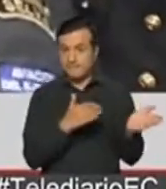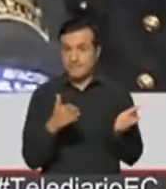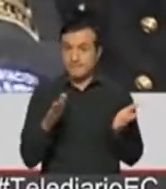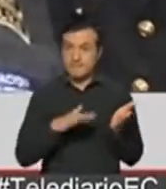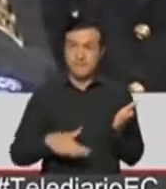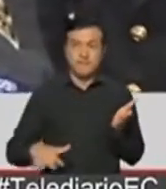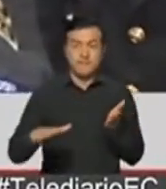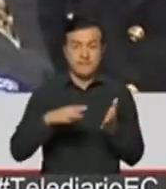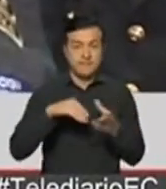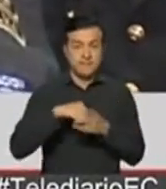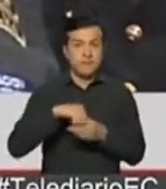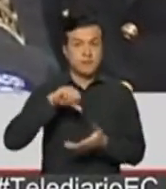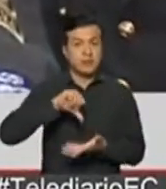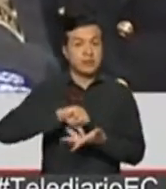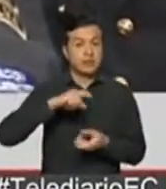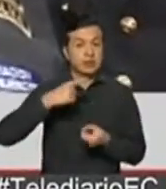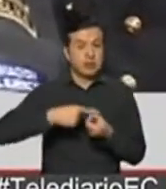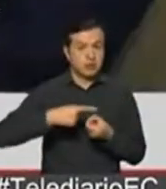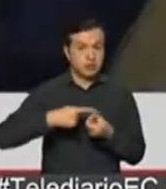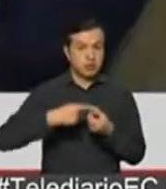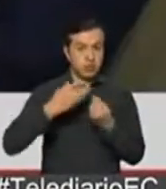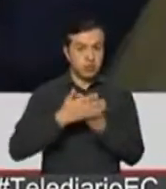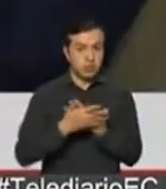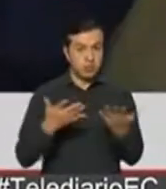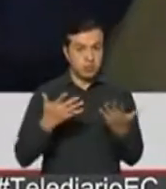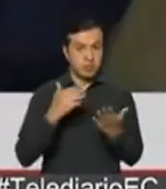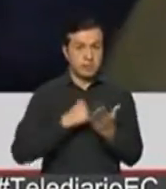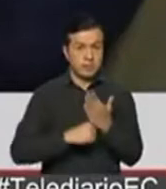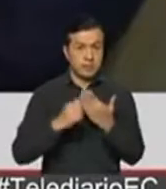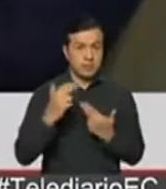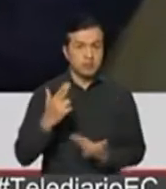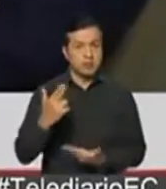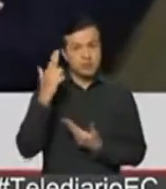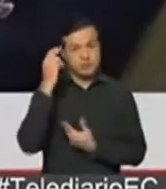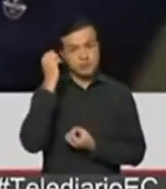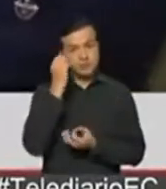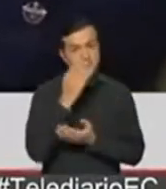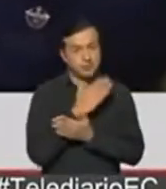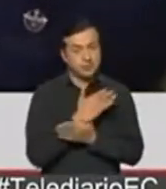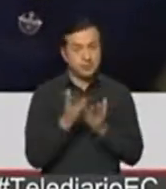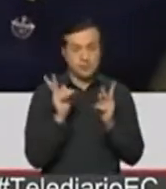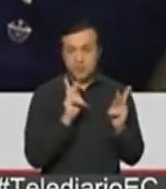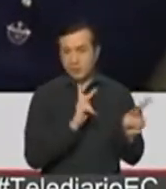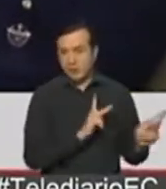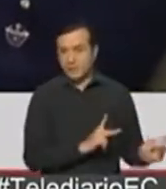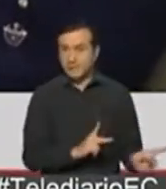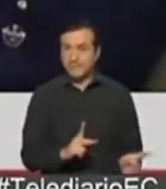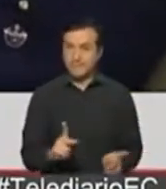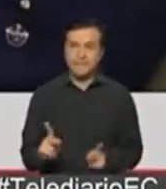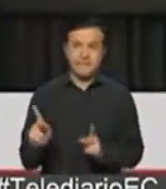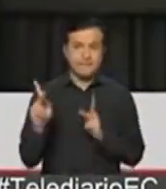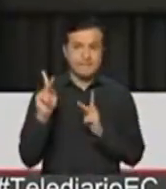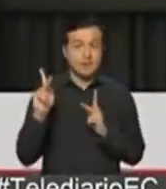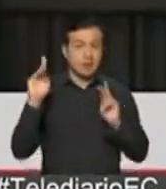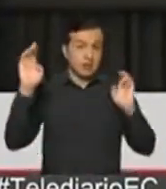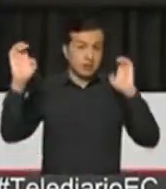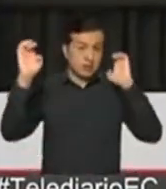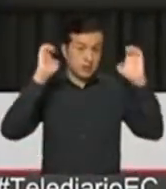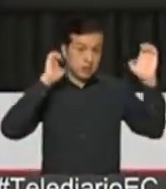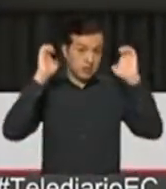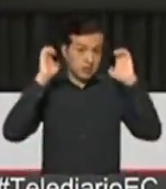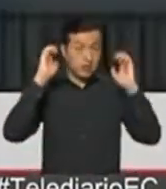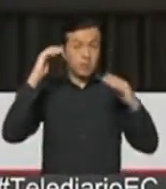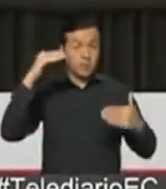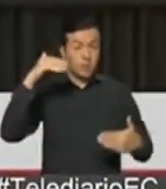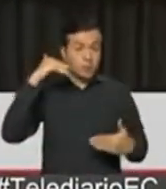el salón de la ciudad en quito el ministerio del ministro de defensa usando jardín destacó la planificación la estrategia la